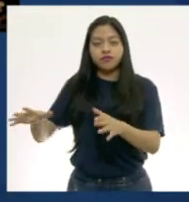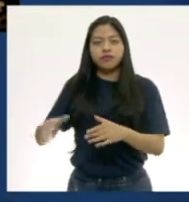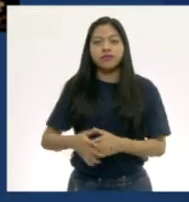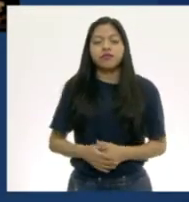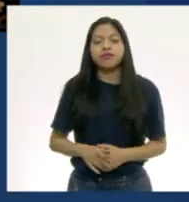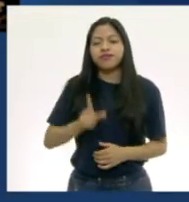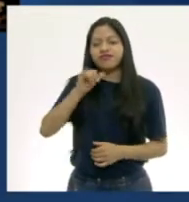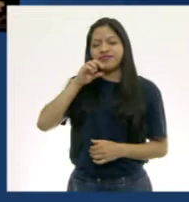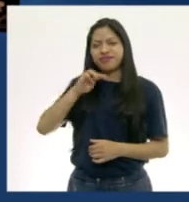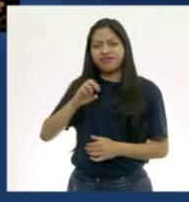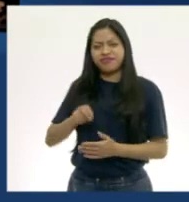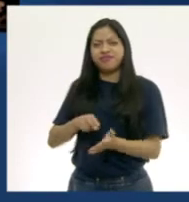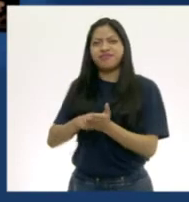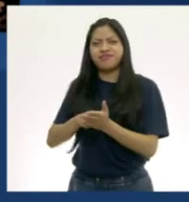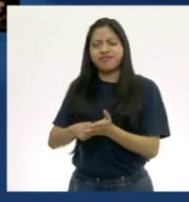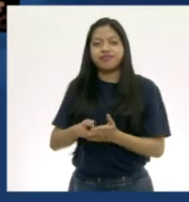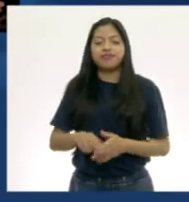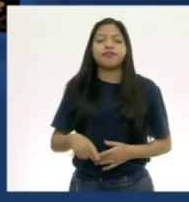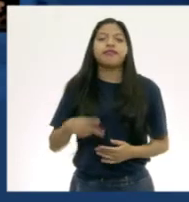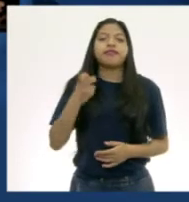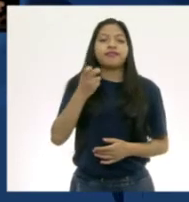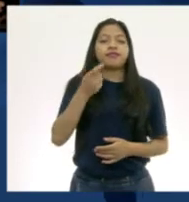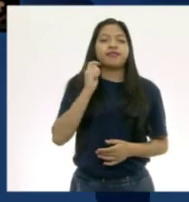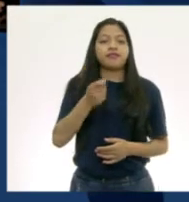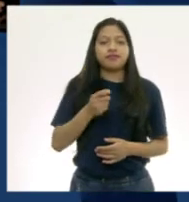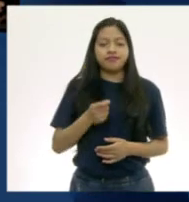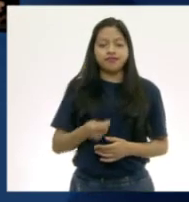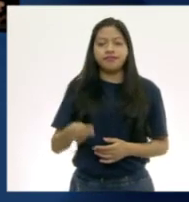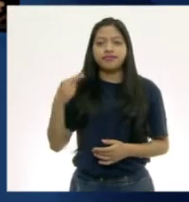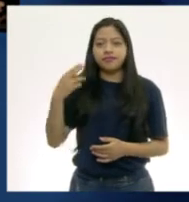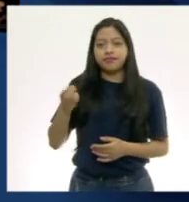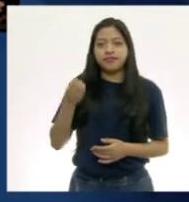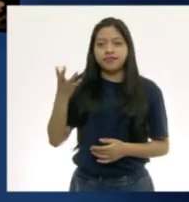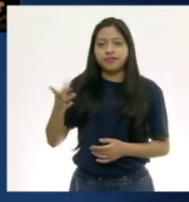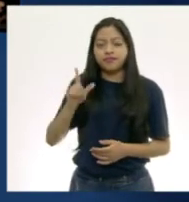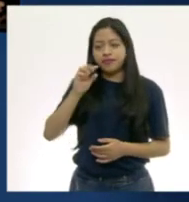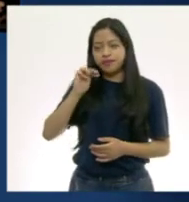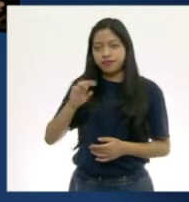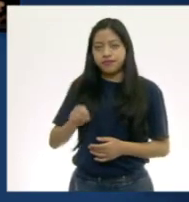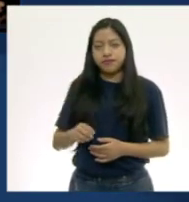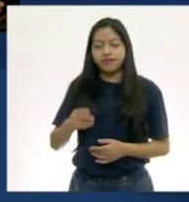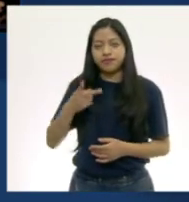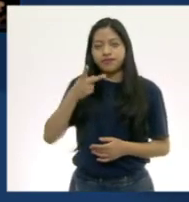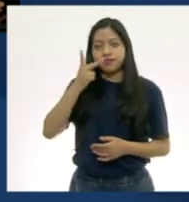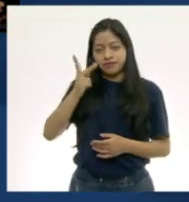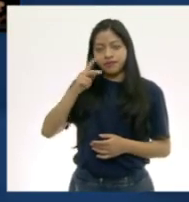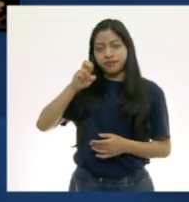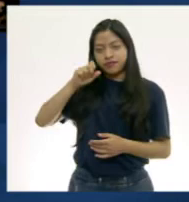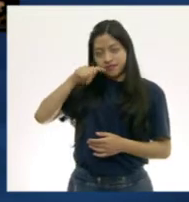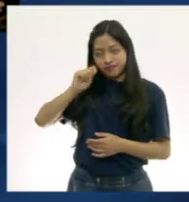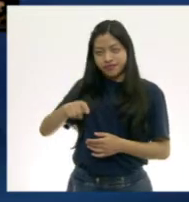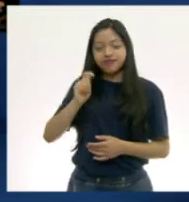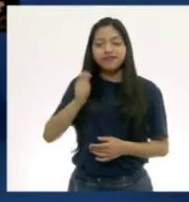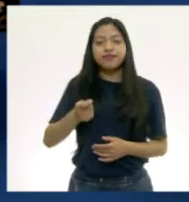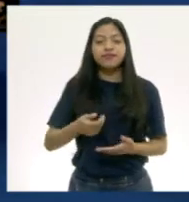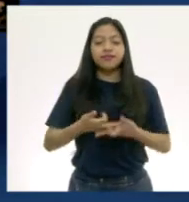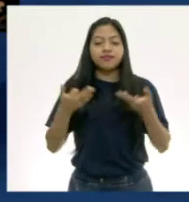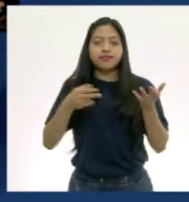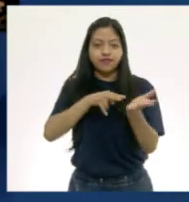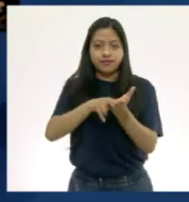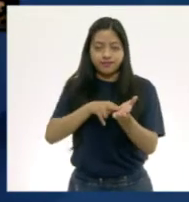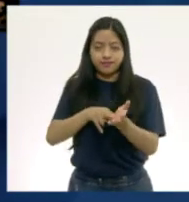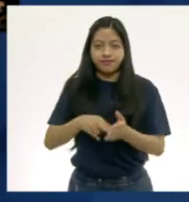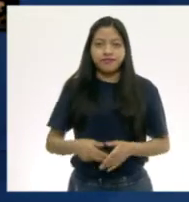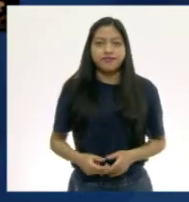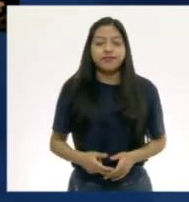muy fértil, que de hecho ese es el nombre original de Egipto, Kemet. Ellos le llamaban a este limo la tierra Kemet, que significa la tierra negra, y justamente eso es lo que nos